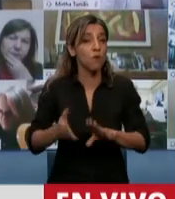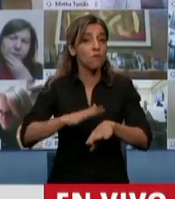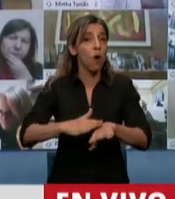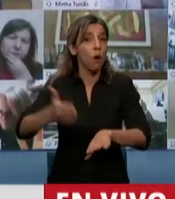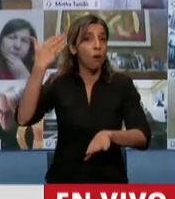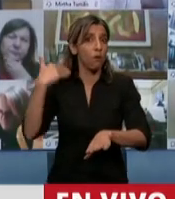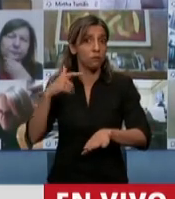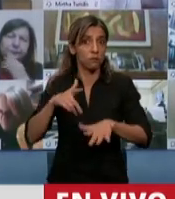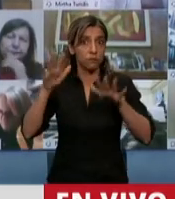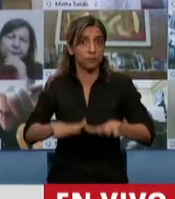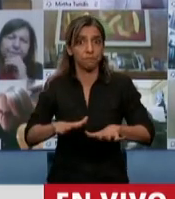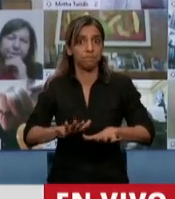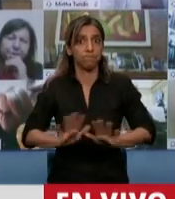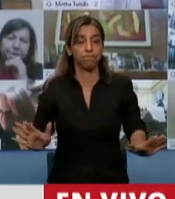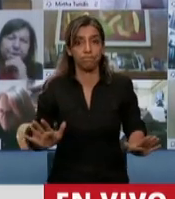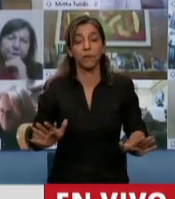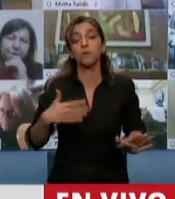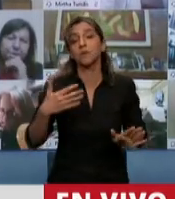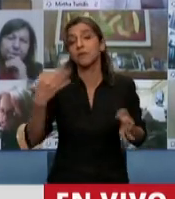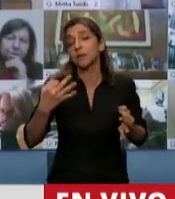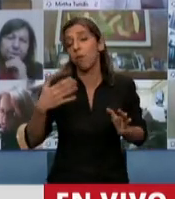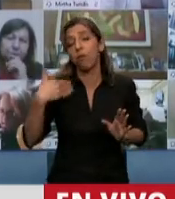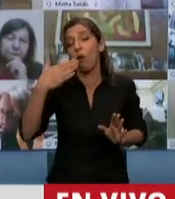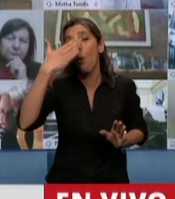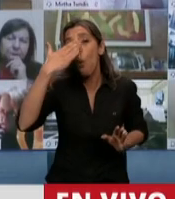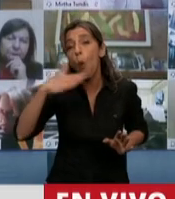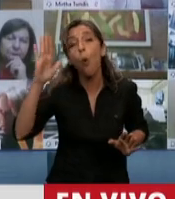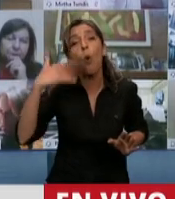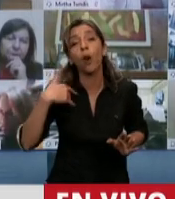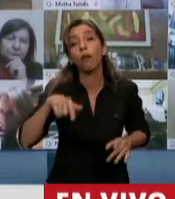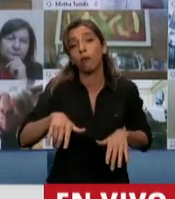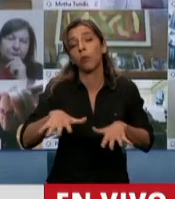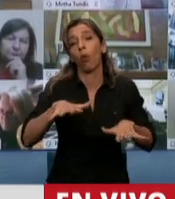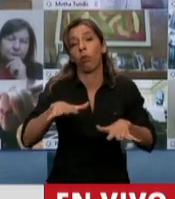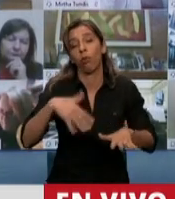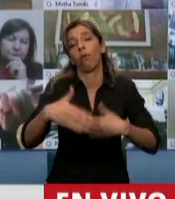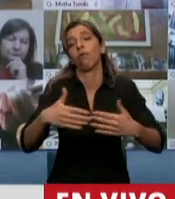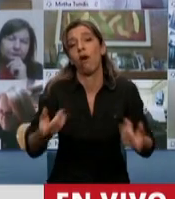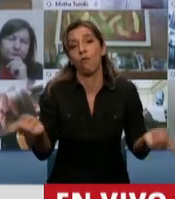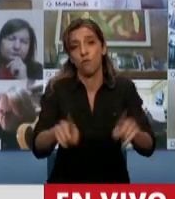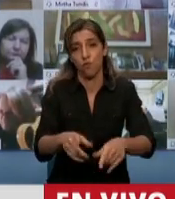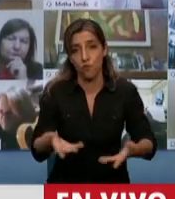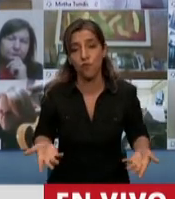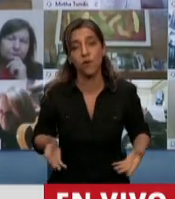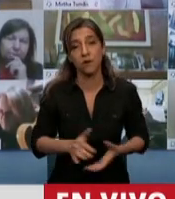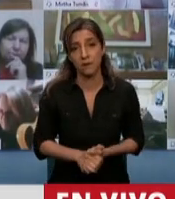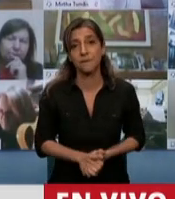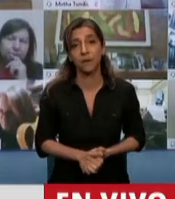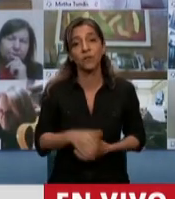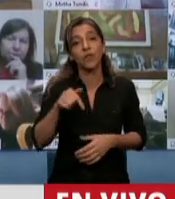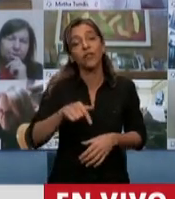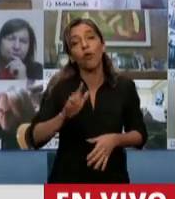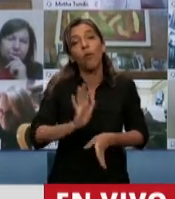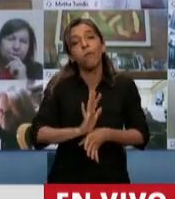la última que se vaya a recomponer, tenga un punto de inicio a la